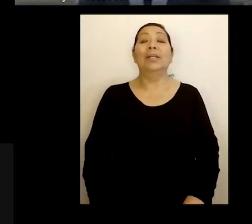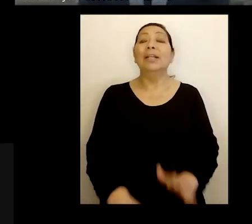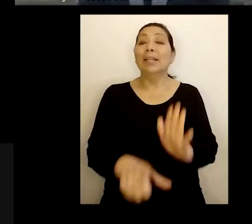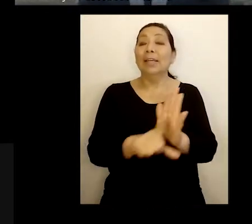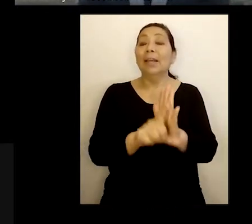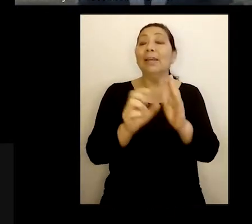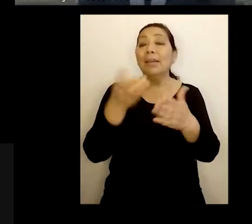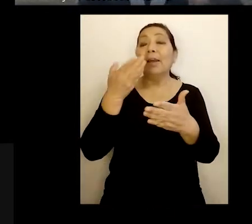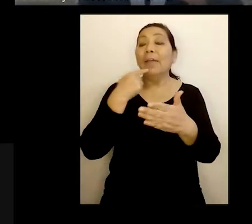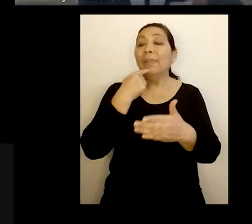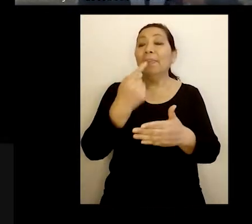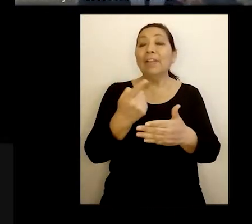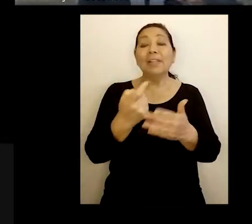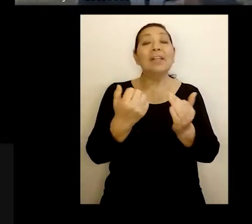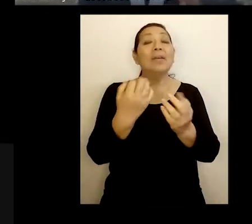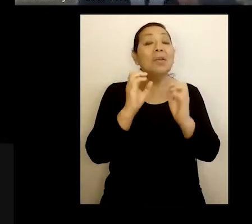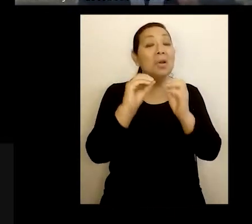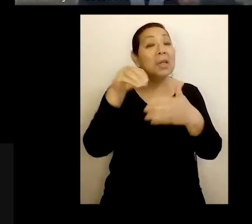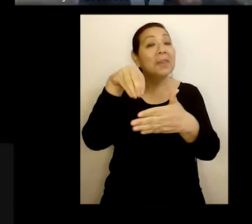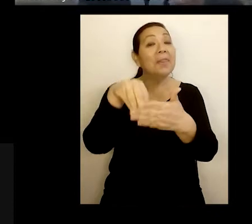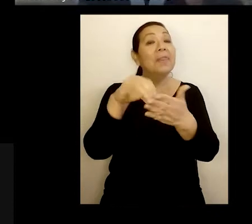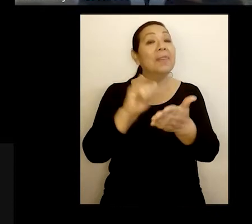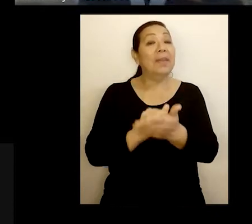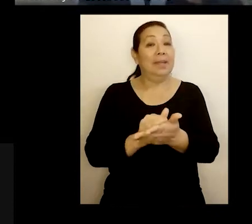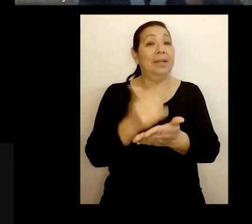médicos legistas que han otorgado, le otorgan